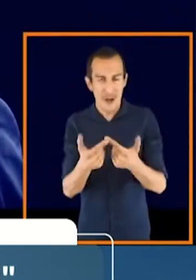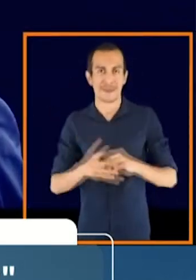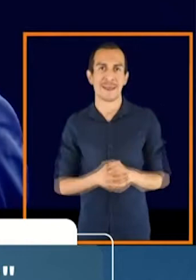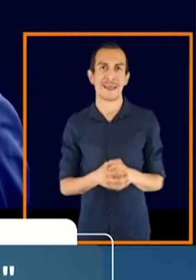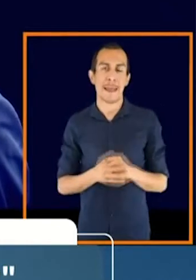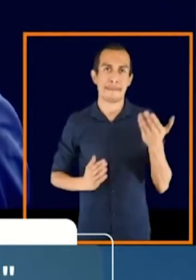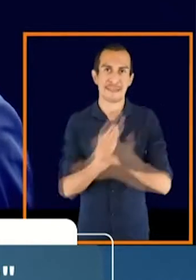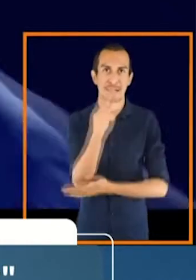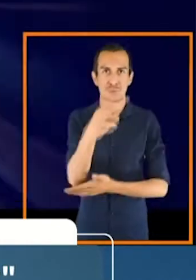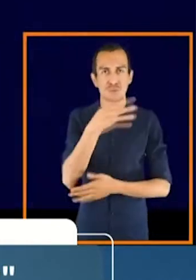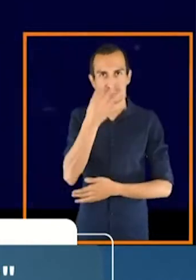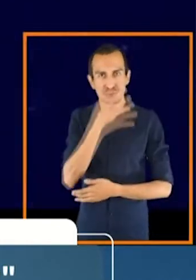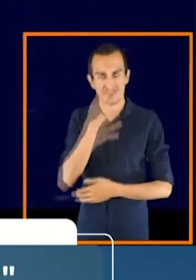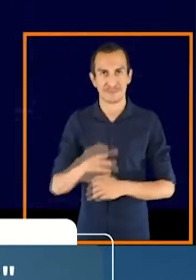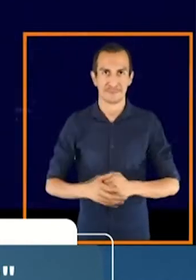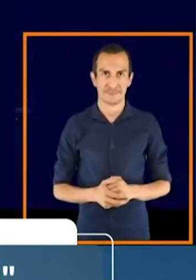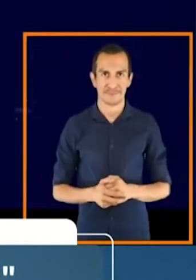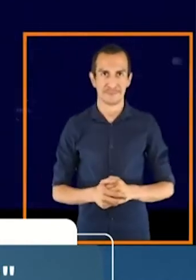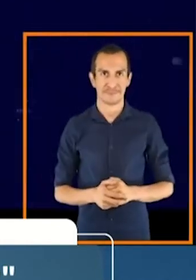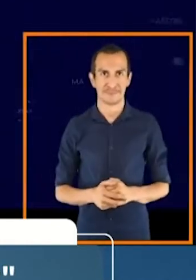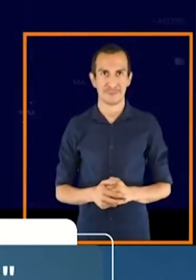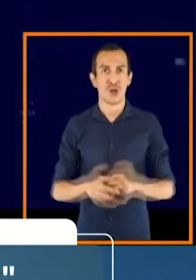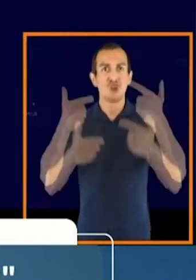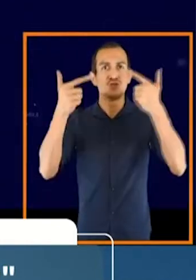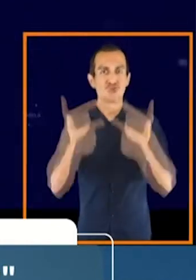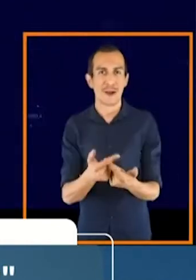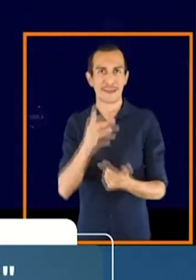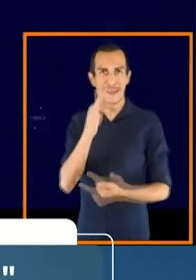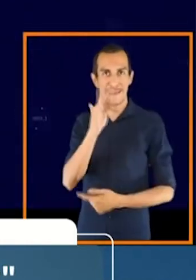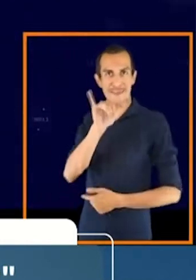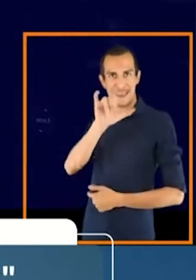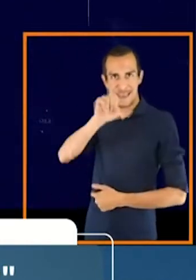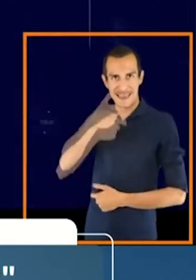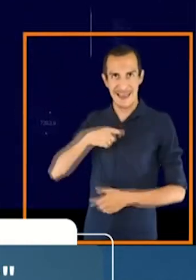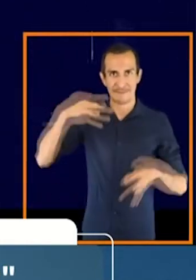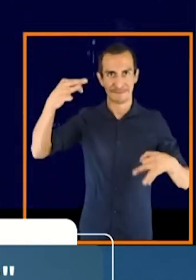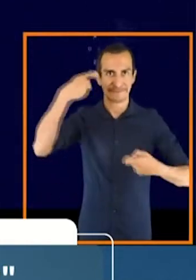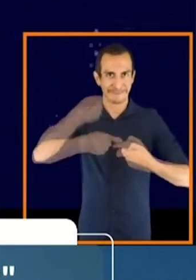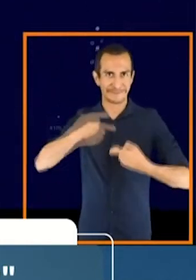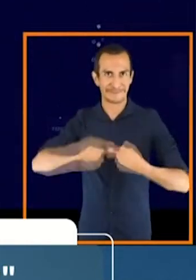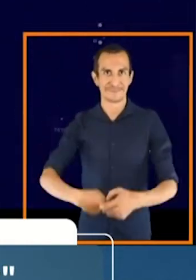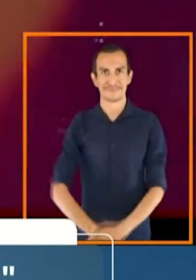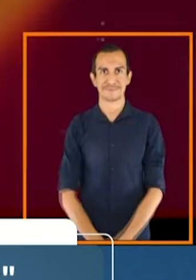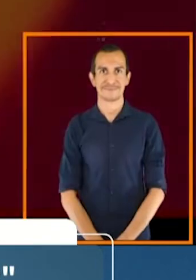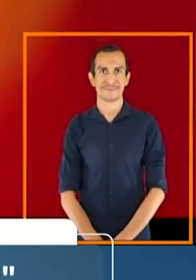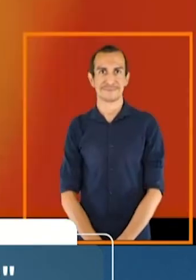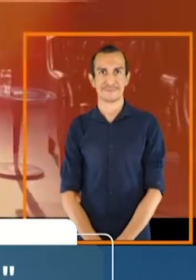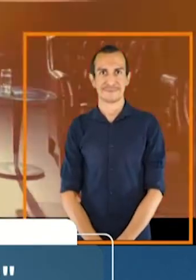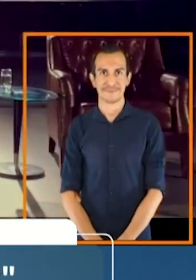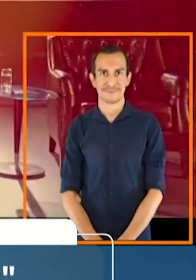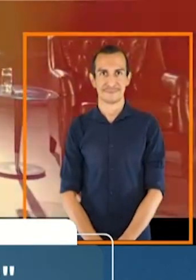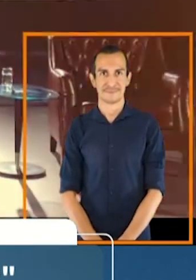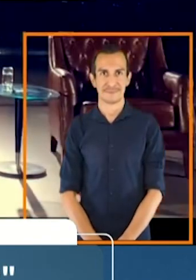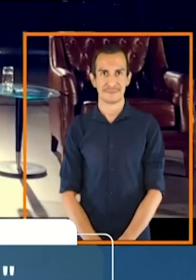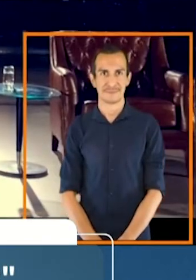participa.nadanosdetiene.cl y tiene que subir un video de máximo 1 minuto contando un poco la historia de su